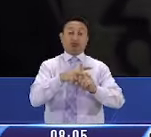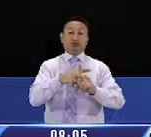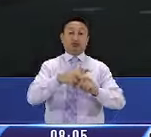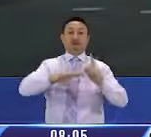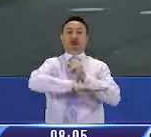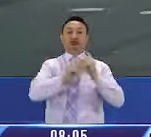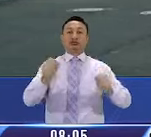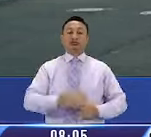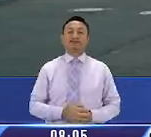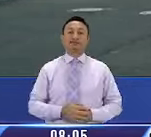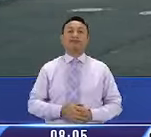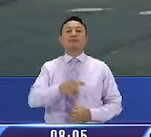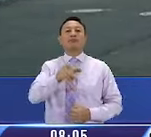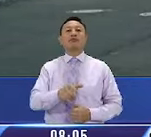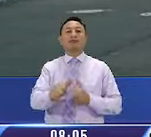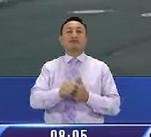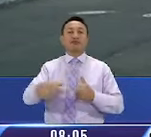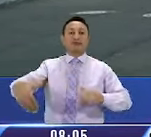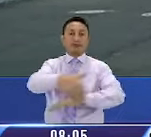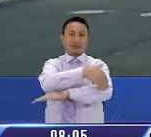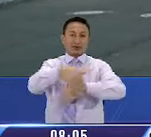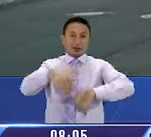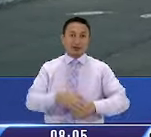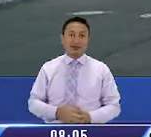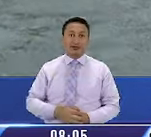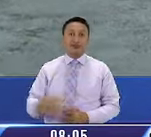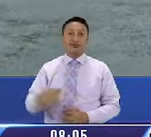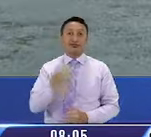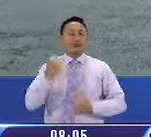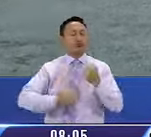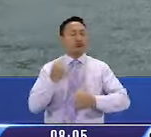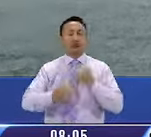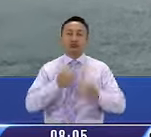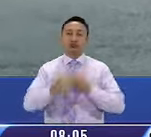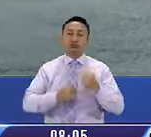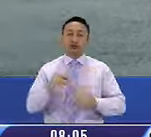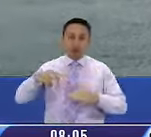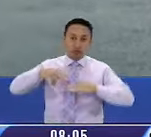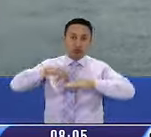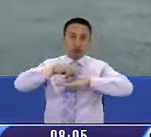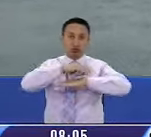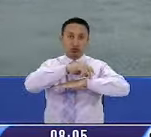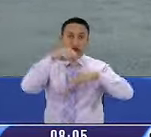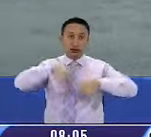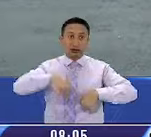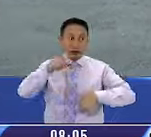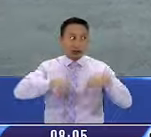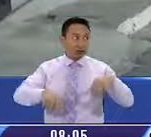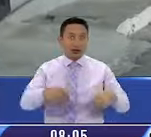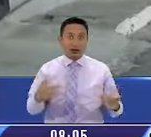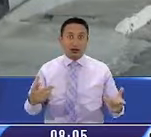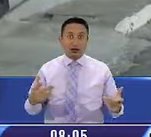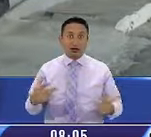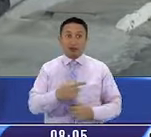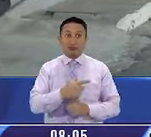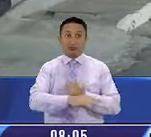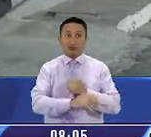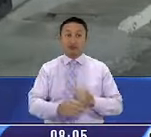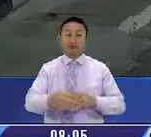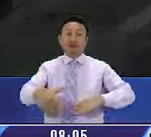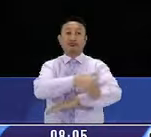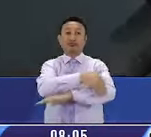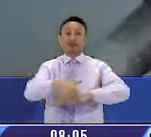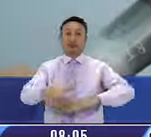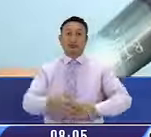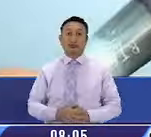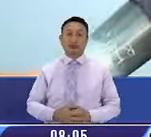agarran. Quienes viven a lo largo de la vía deben caminar a prisa porque temen ser sorprendidos por los desconocidos en esa calle sin